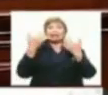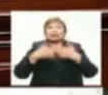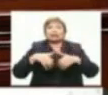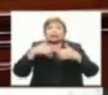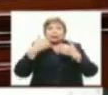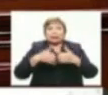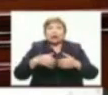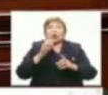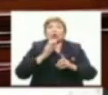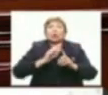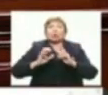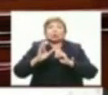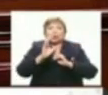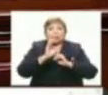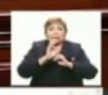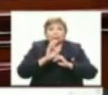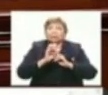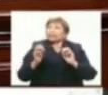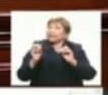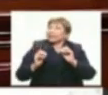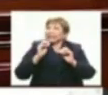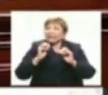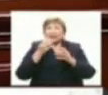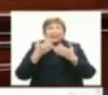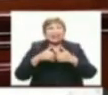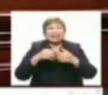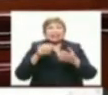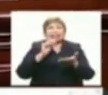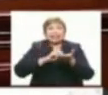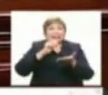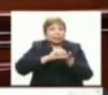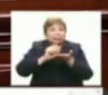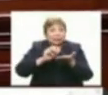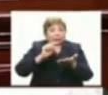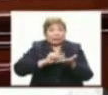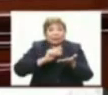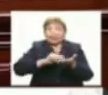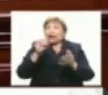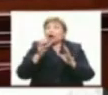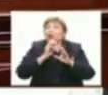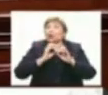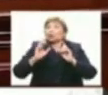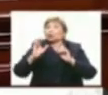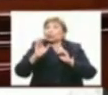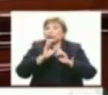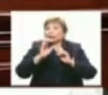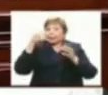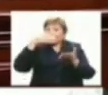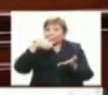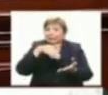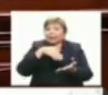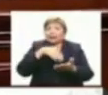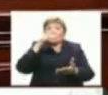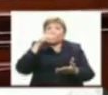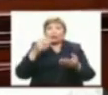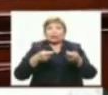las industrias culturales. Dinamizaremos la industria editorial. La gestión de las culturas será descentralizada. Uno